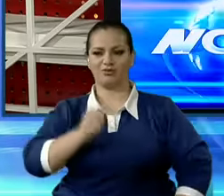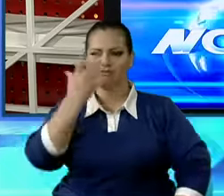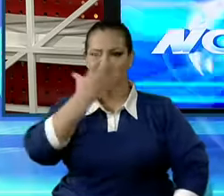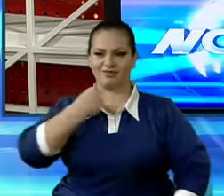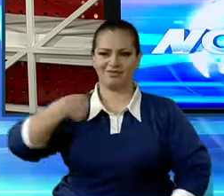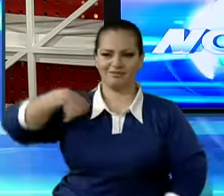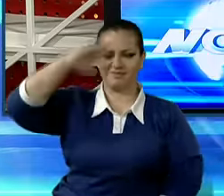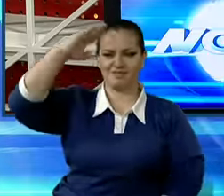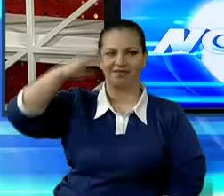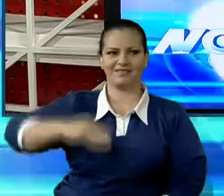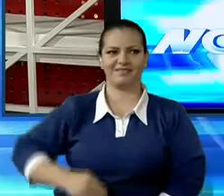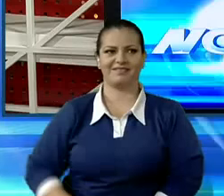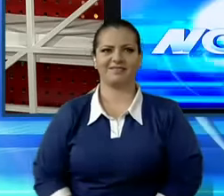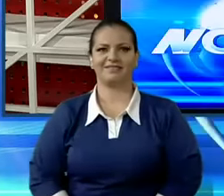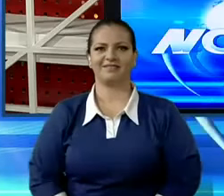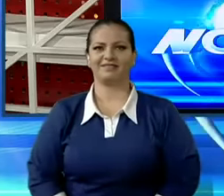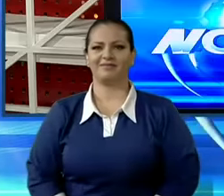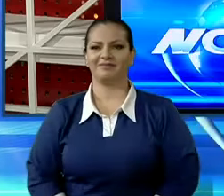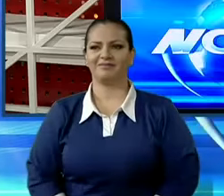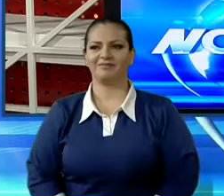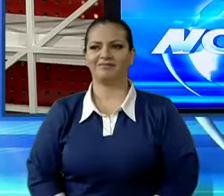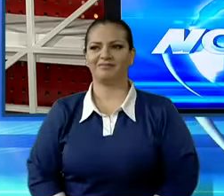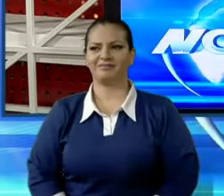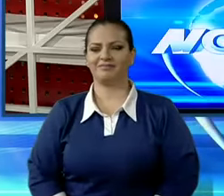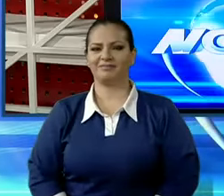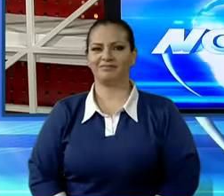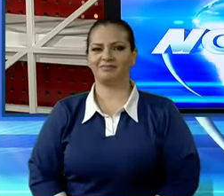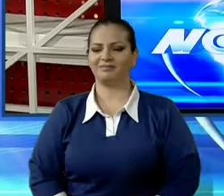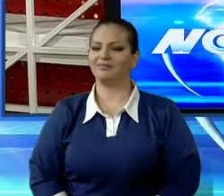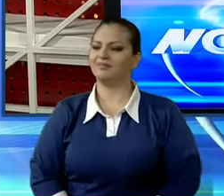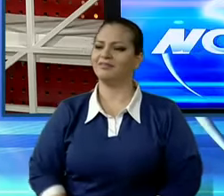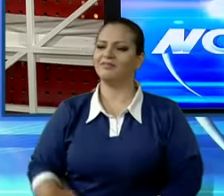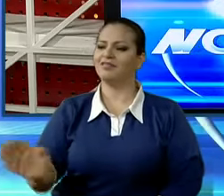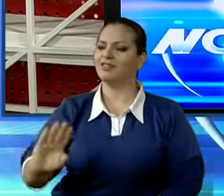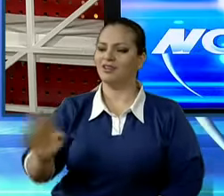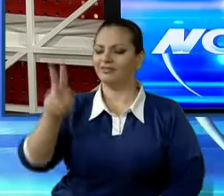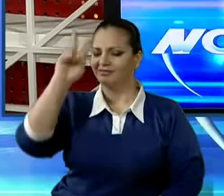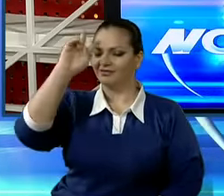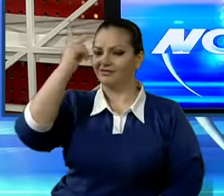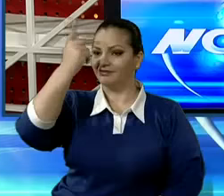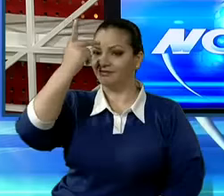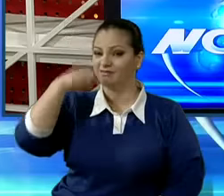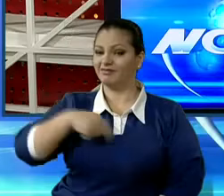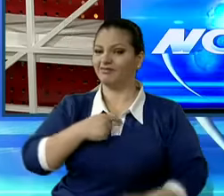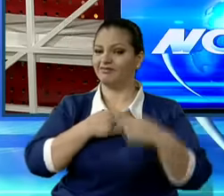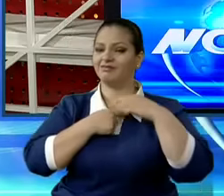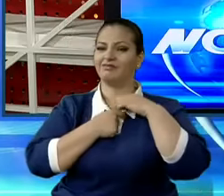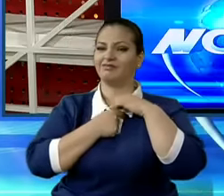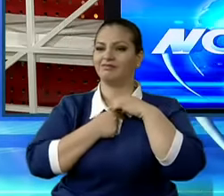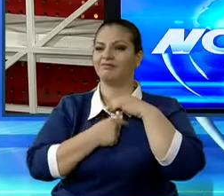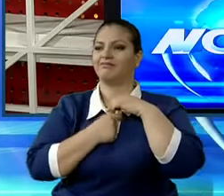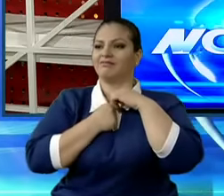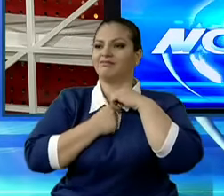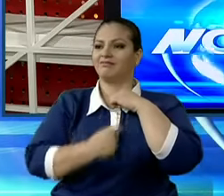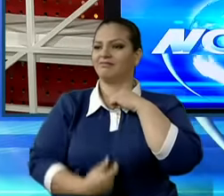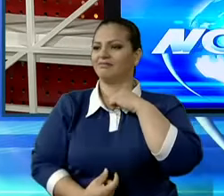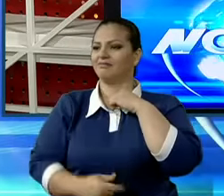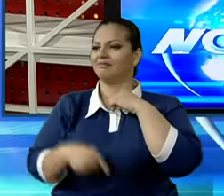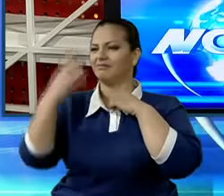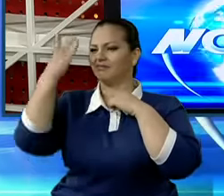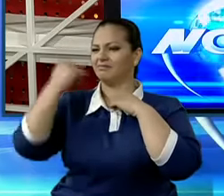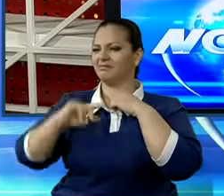desinfla. Es que lo que quiero decir es que el pantalón azul le queda más bonito. Resalta más ese color. Se ve que ve bien porque